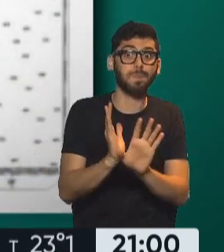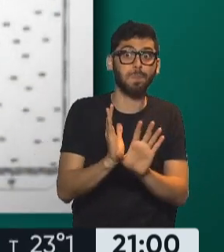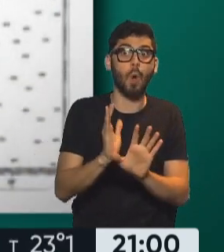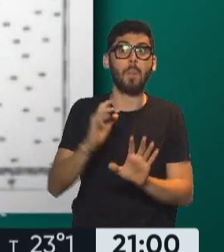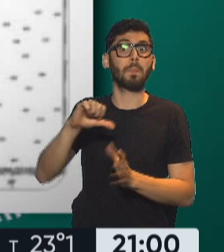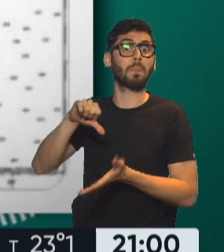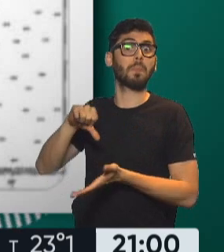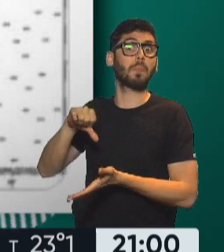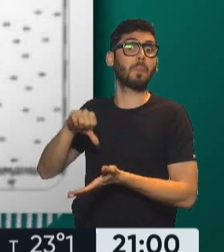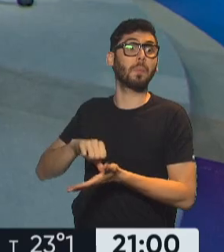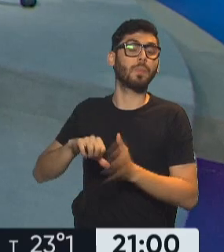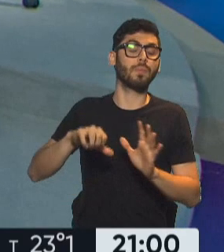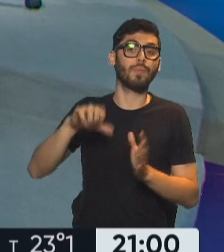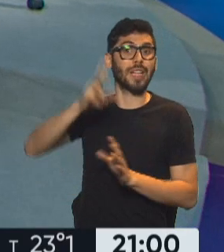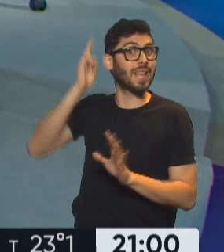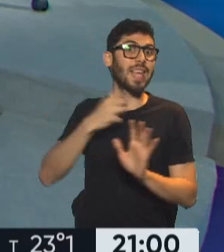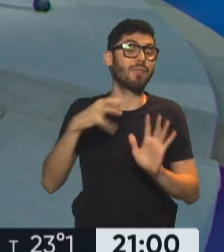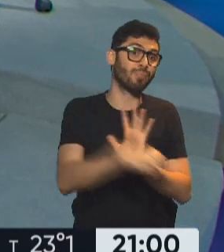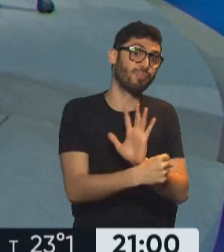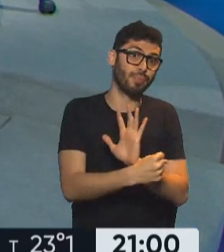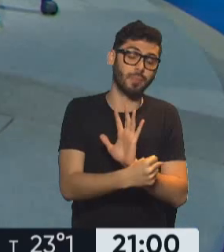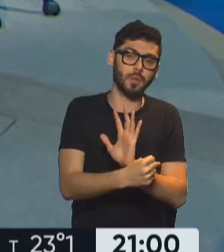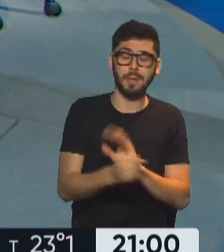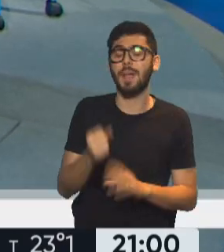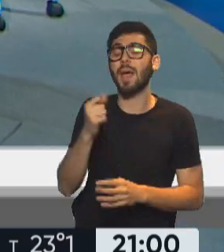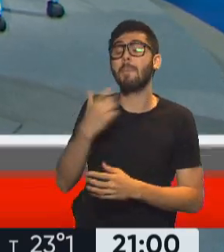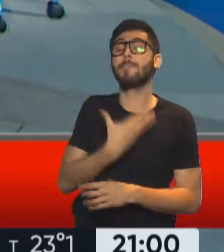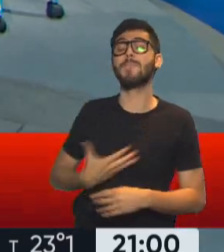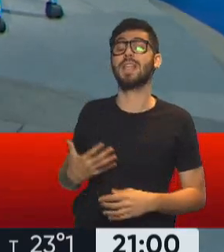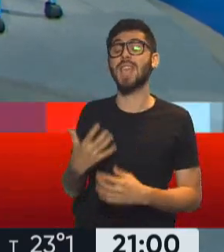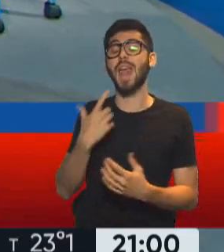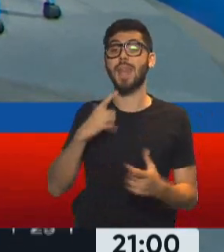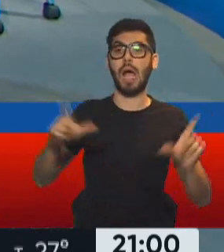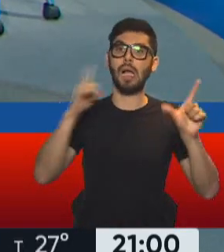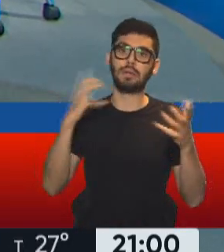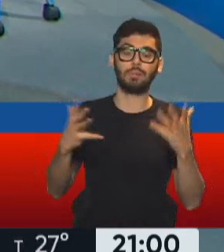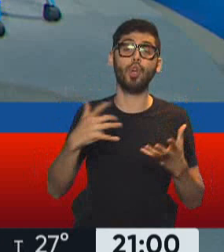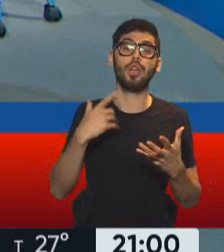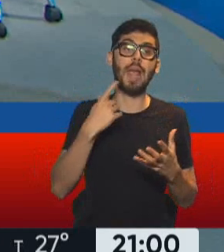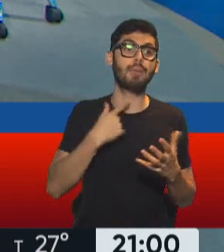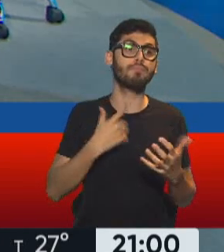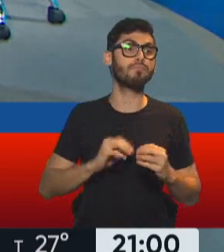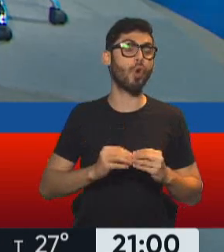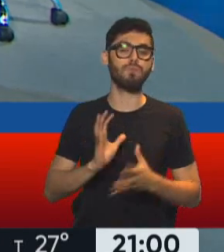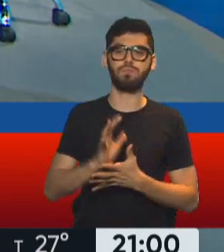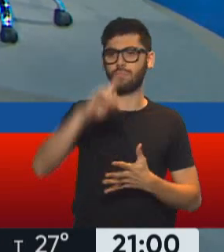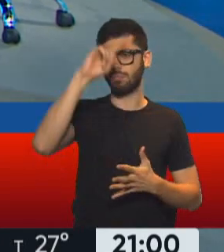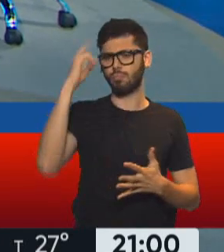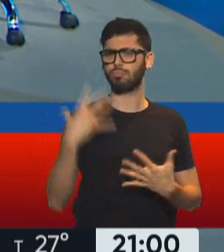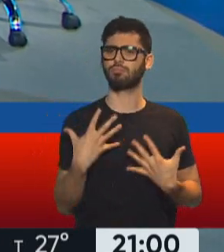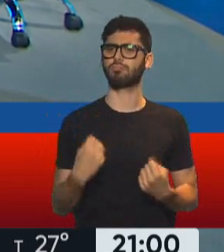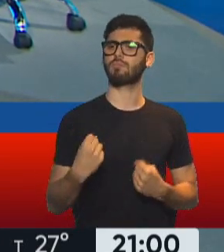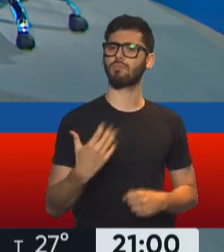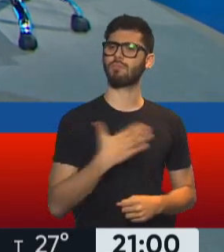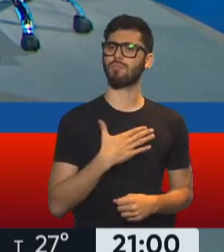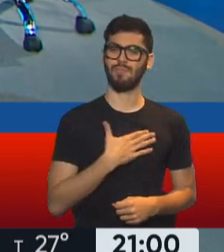debilitado. Bueno, tiene Está muy debilitado en Chile. Y por Tiene- eso Sí, busca, igual- busca Por eso busca una suerte de Ah, conflicto. de nacionalismo como,